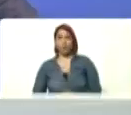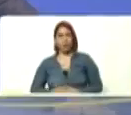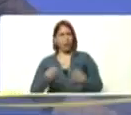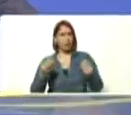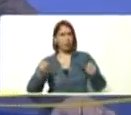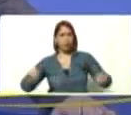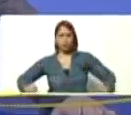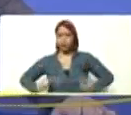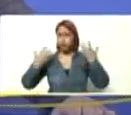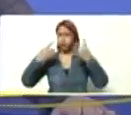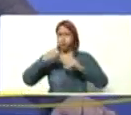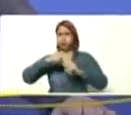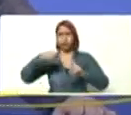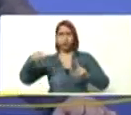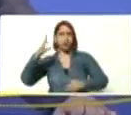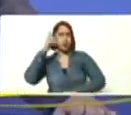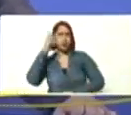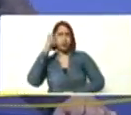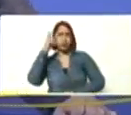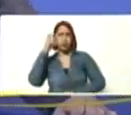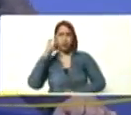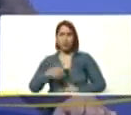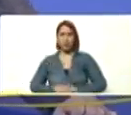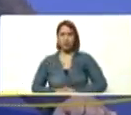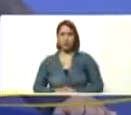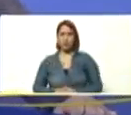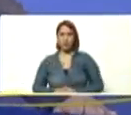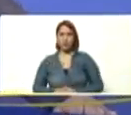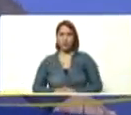Demasiado voltaje para el sonido.